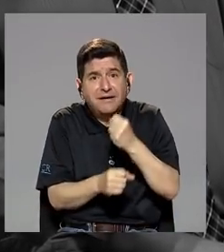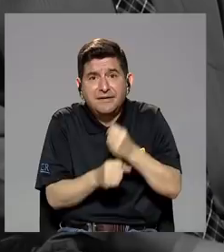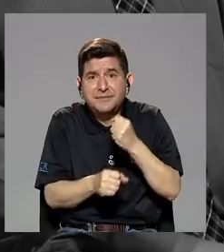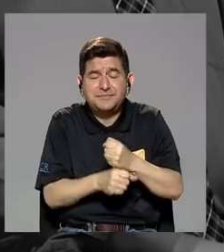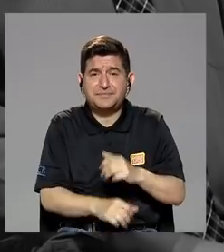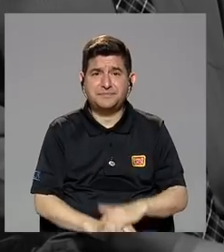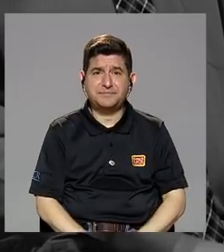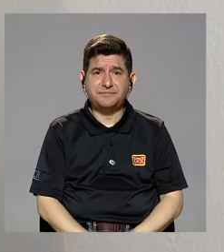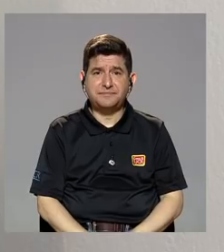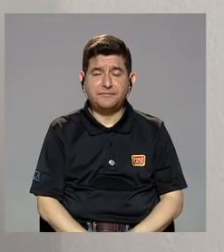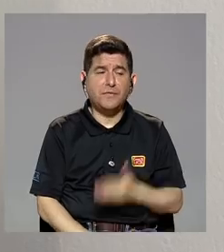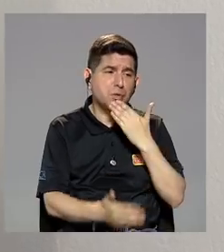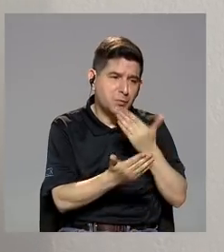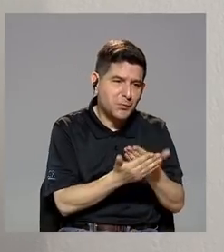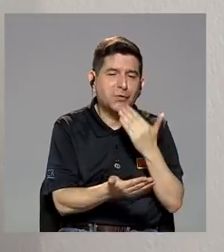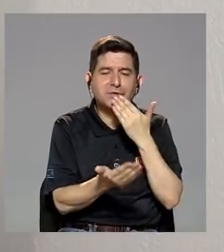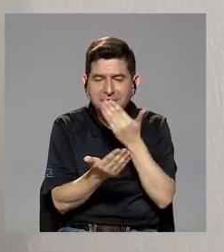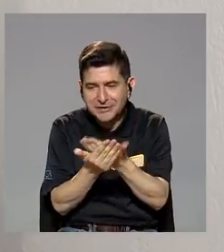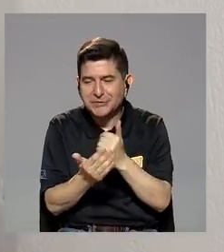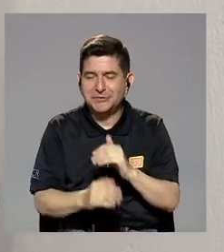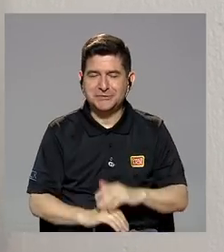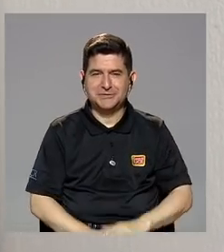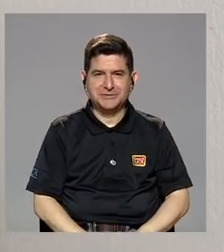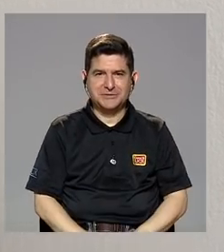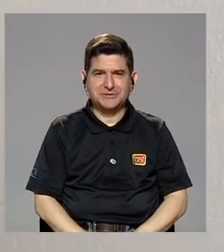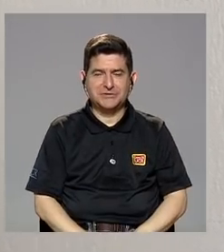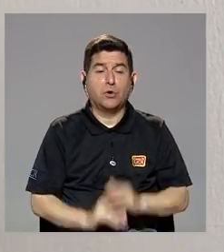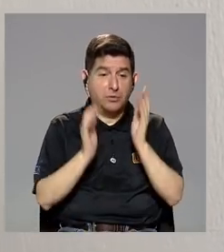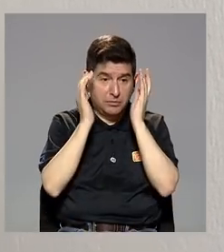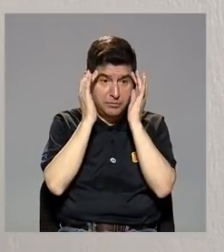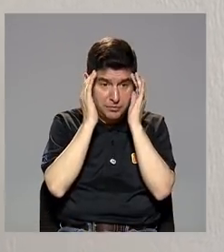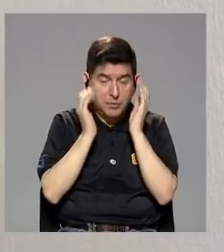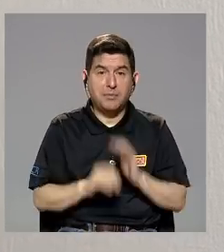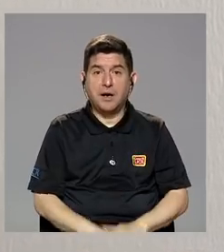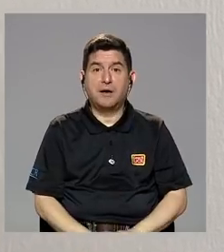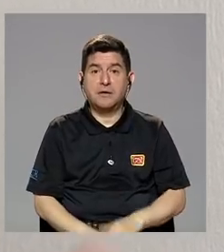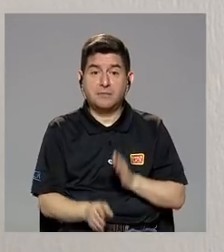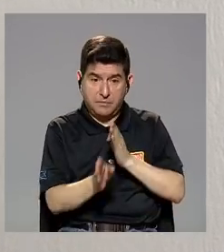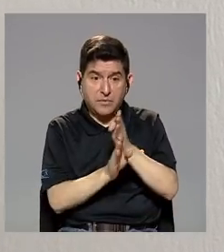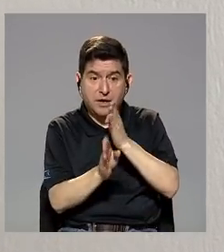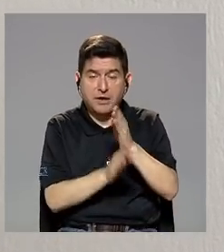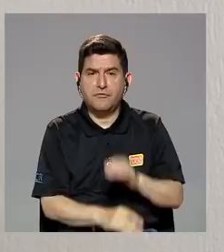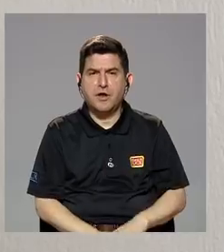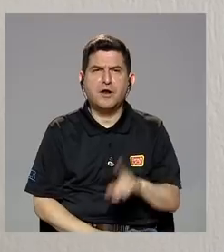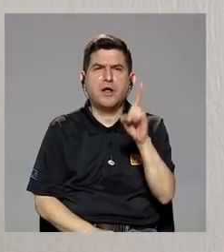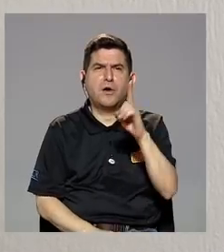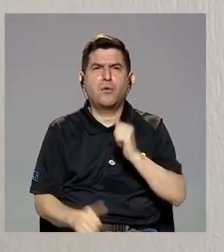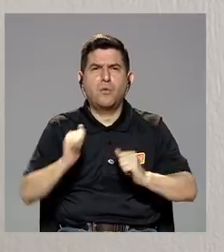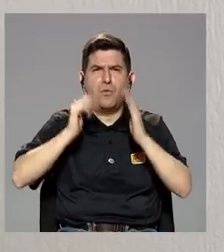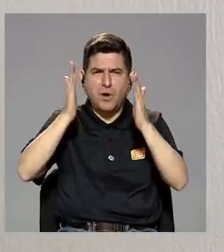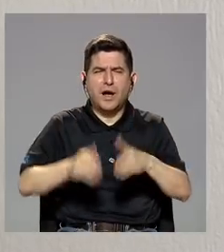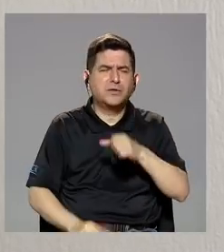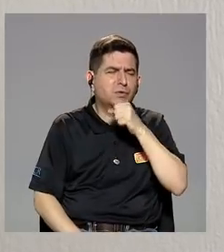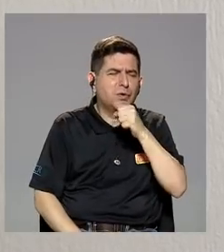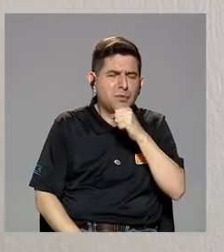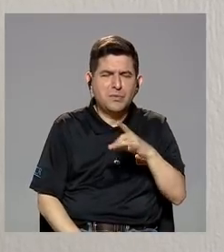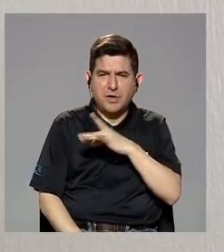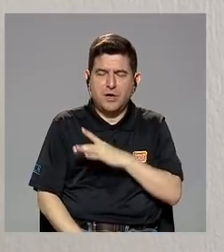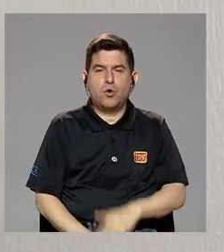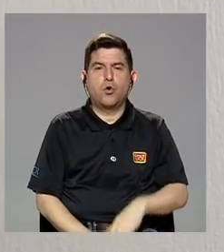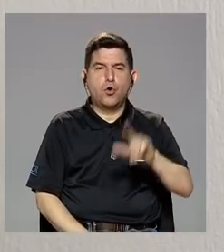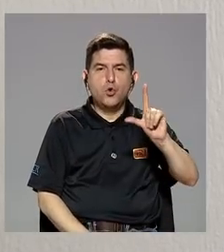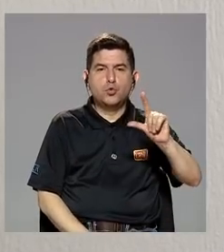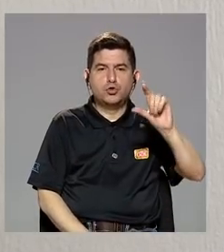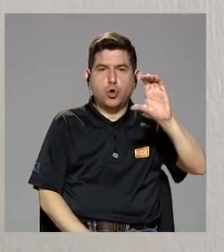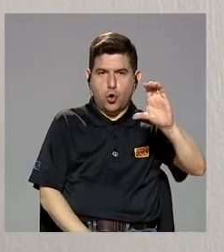y ser amable con la gente preocuparte de que tu carrera es un viejo actor chileno maravilloso lucho